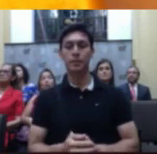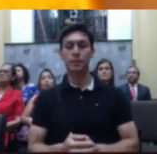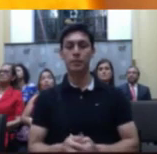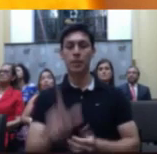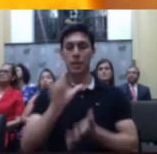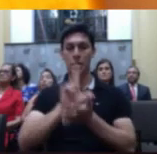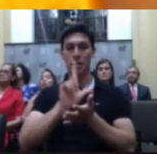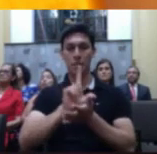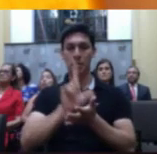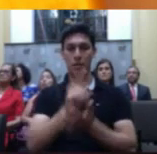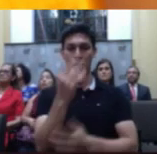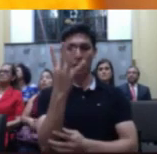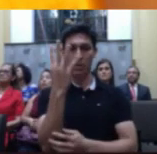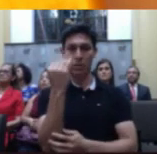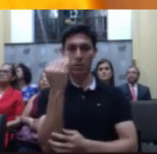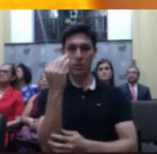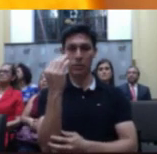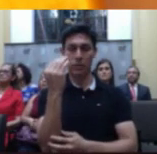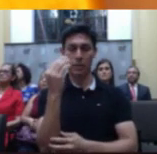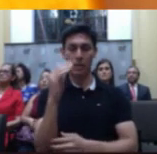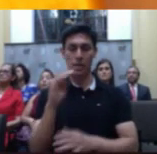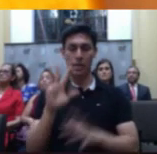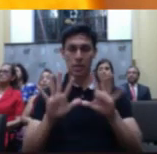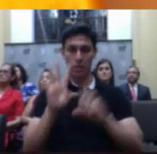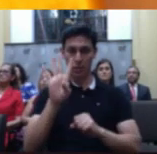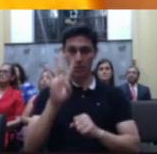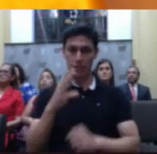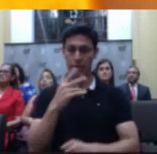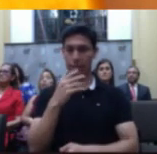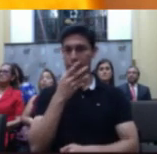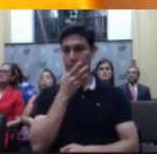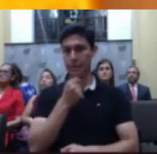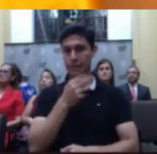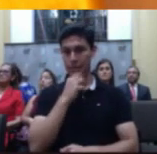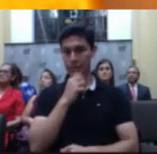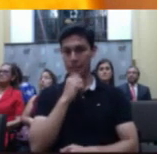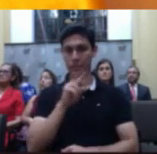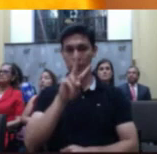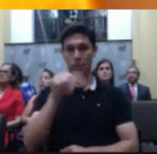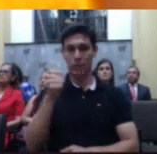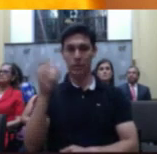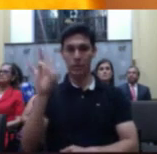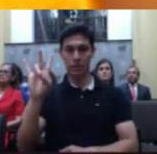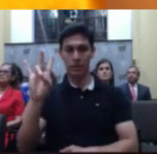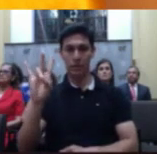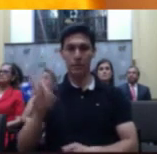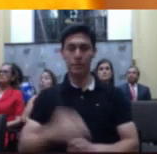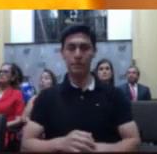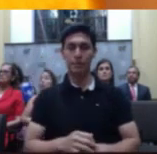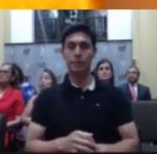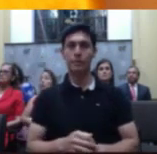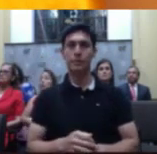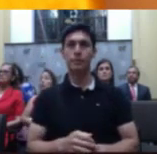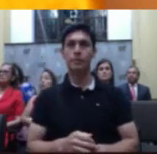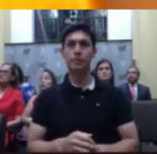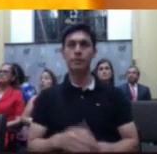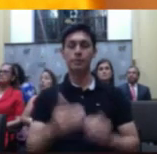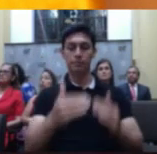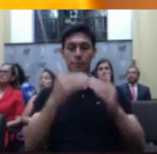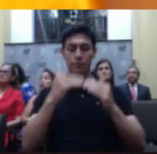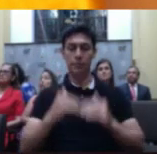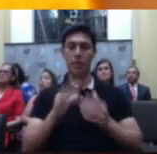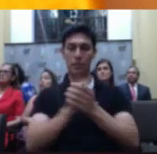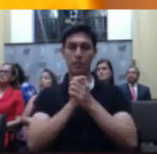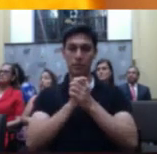Lima, 14 de diciembre de 2017, firmado por Lourdes Alcorta Suero, congresista de la República. El siguiente